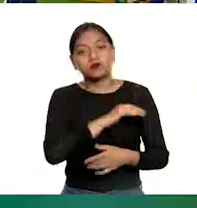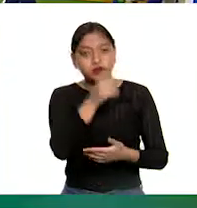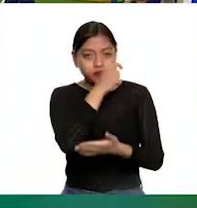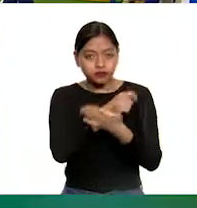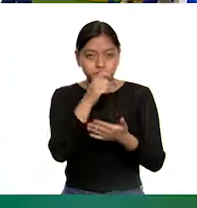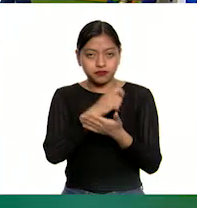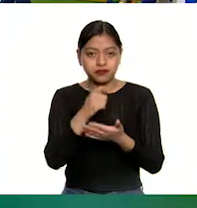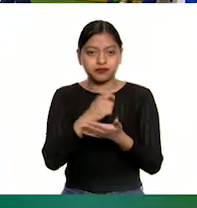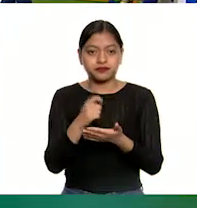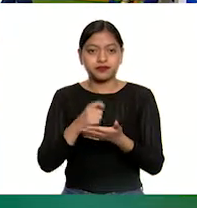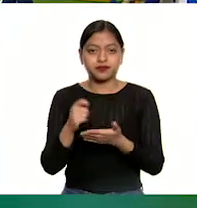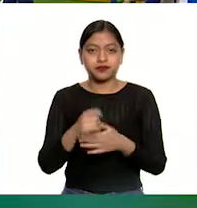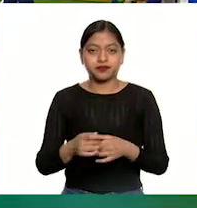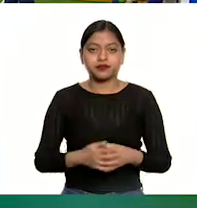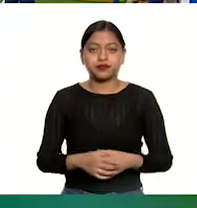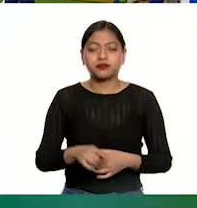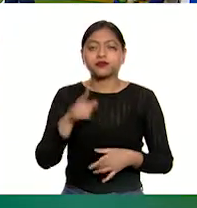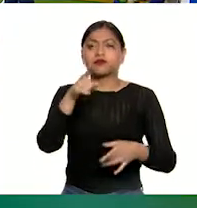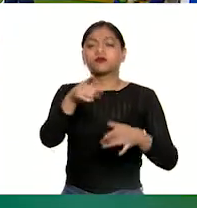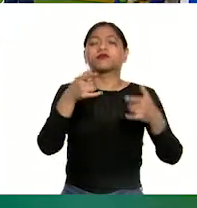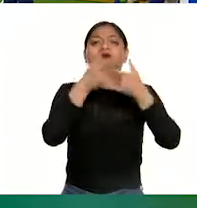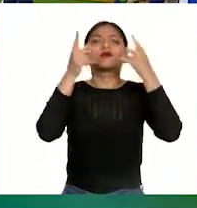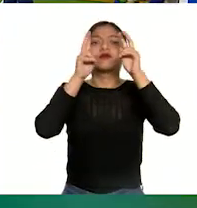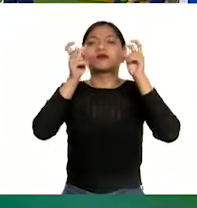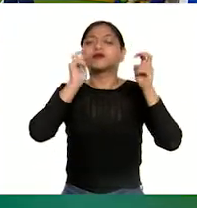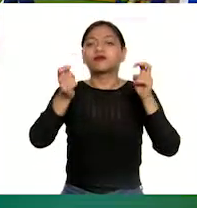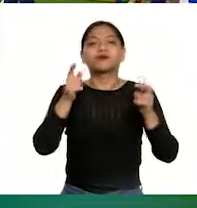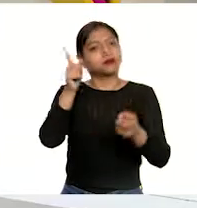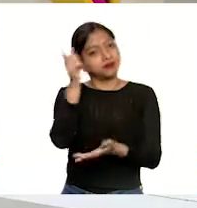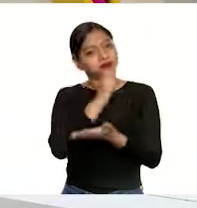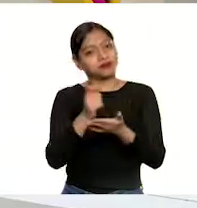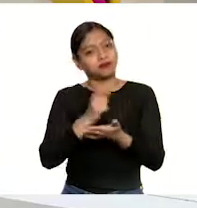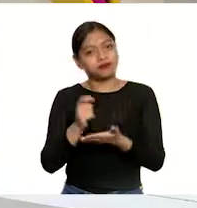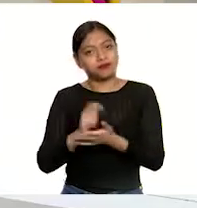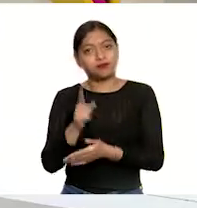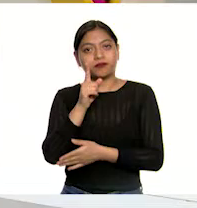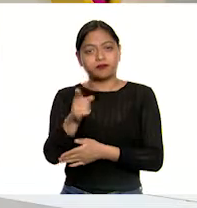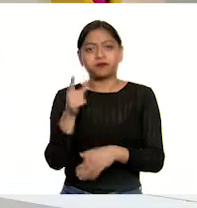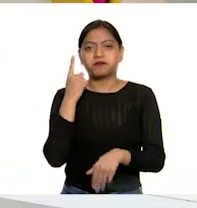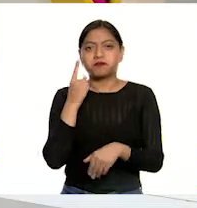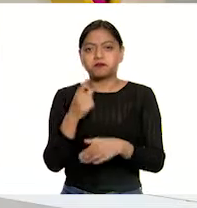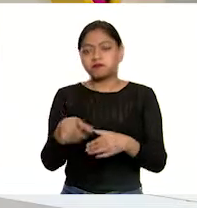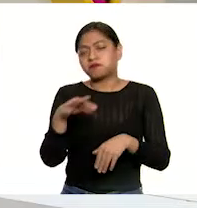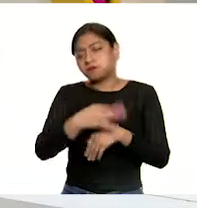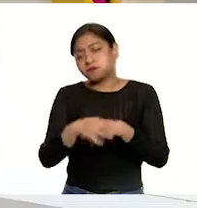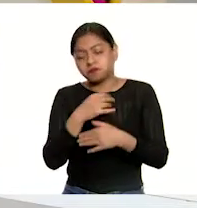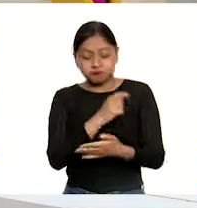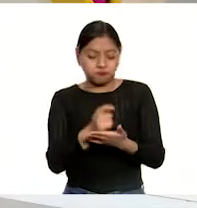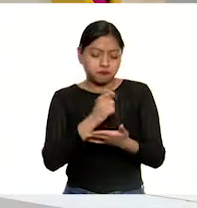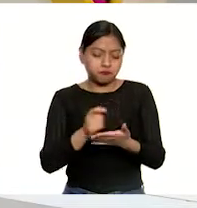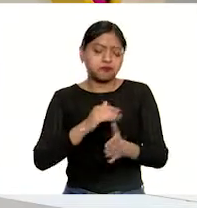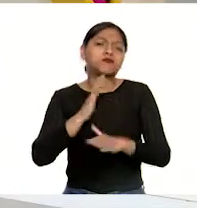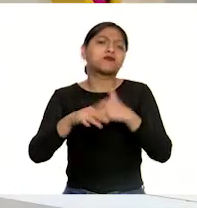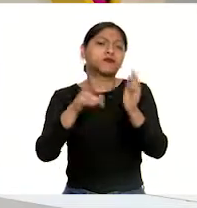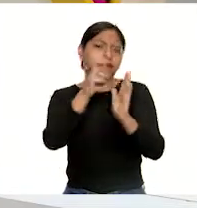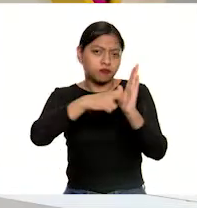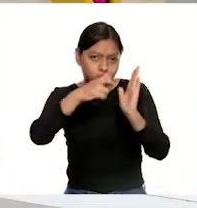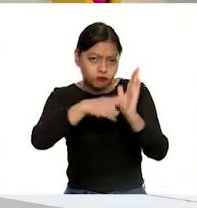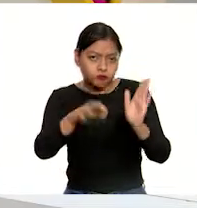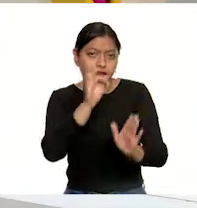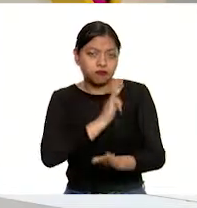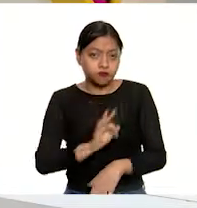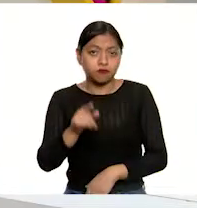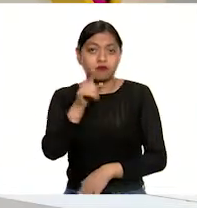escribir de qué trata su cuento. Pueden hacer su primer borrador. Recuerden que no importa que